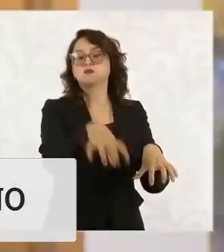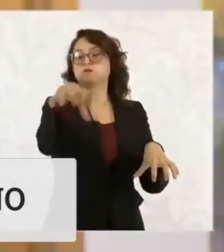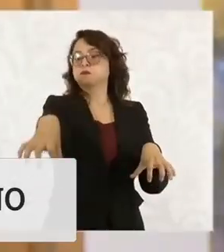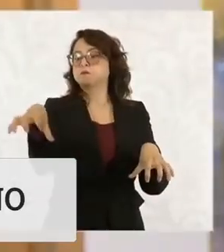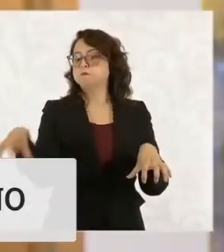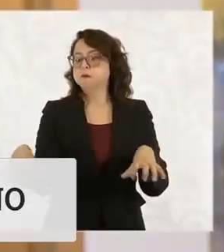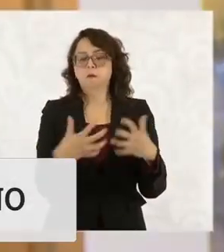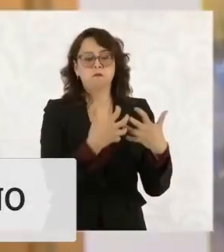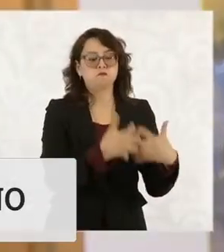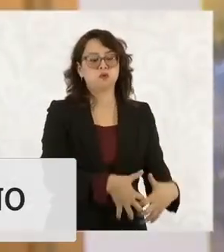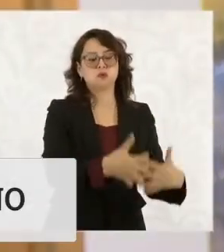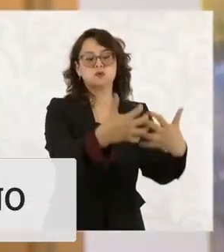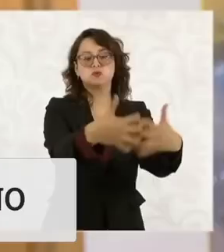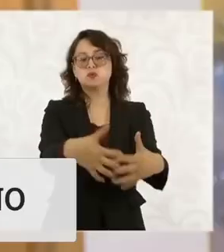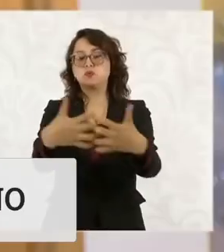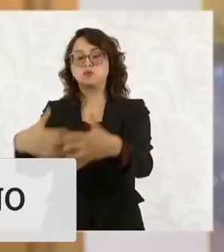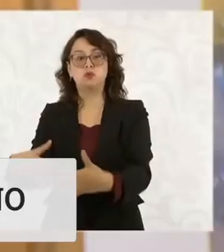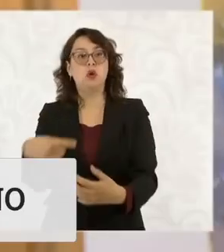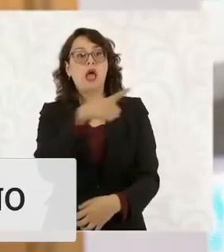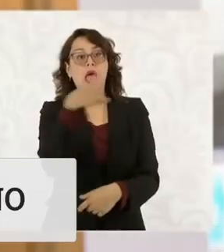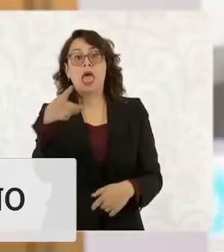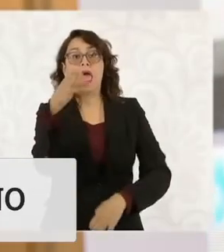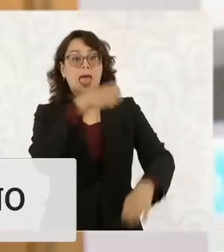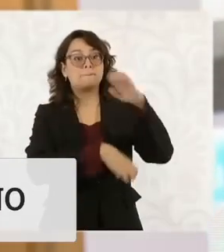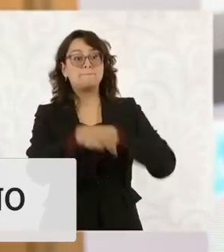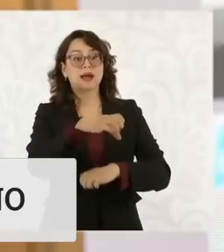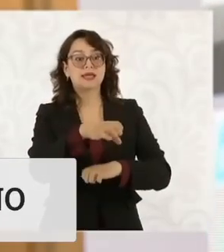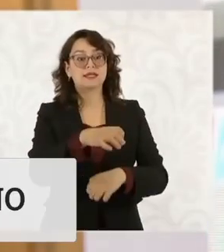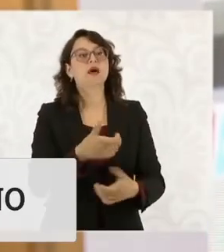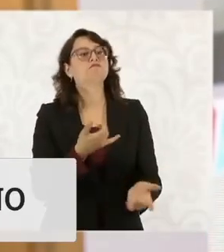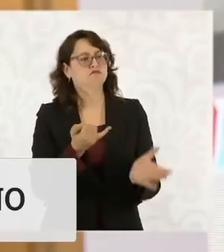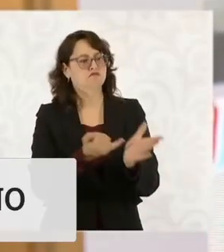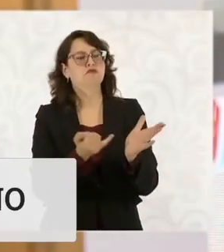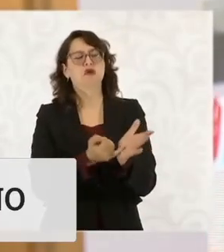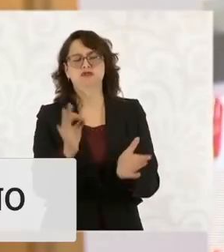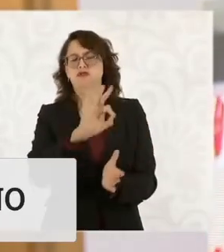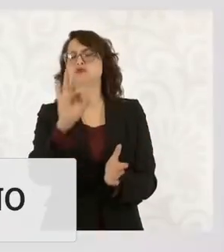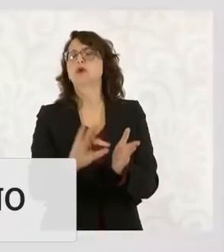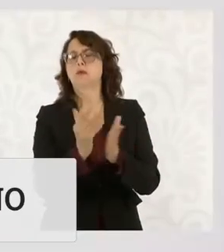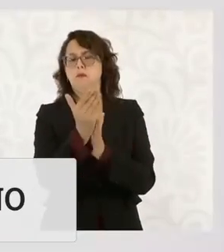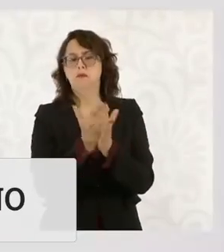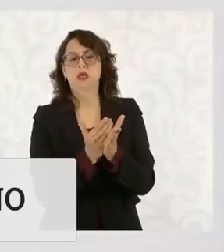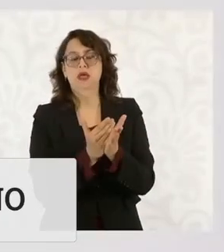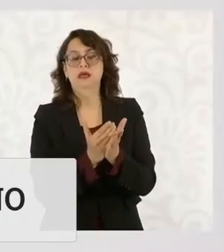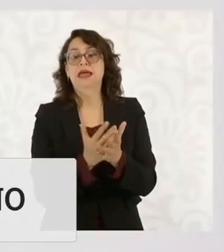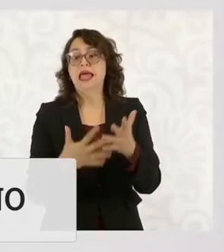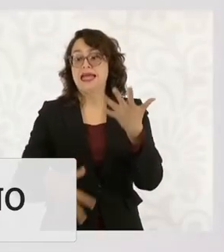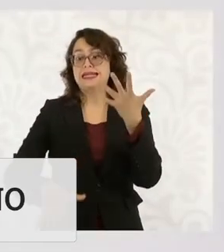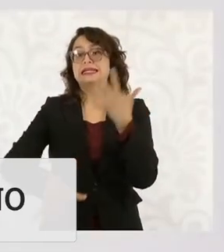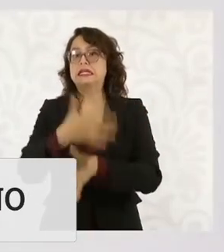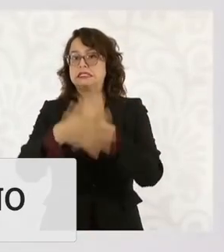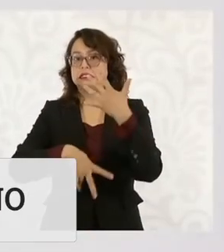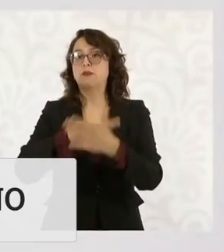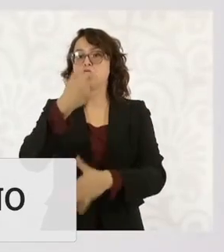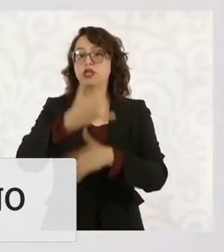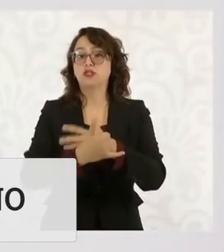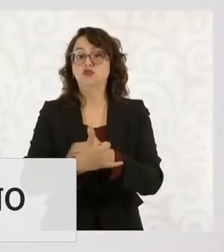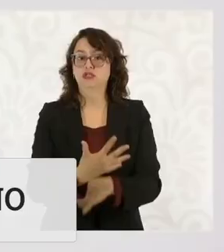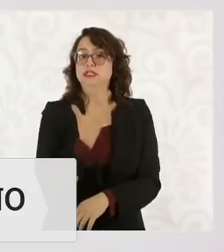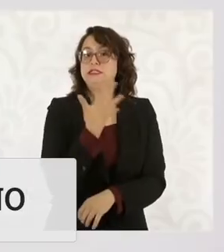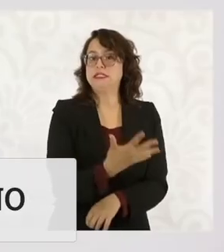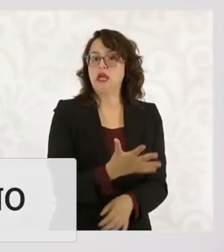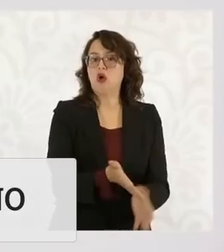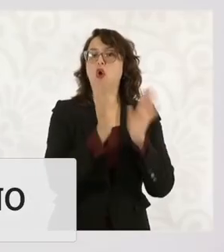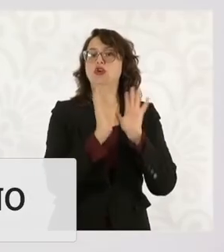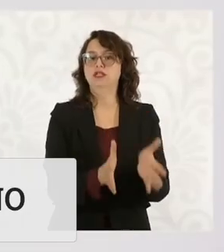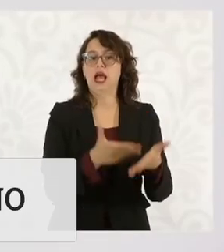que ofrecen incentivos a la inversión. A la fecha ya están en marcha 5 de los 15 polos iniciales y